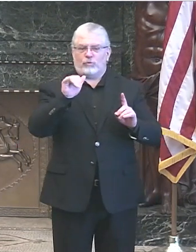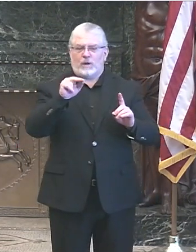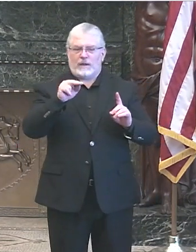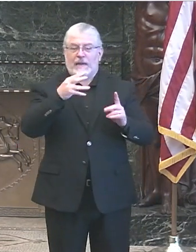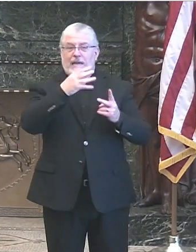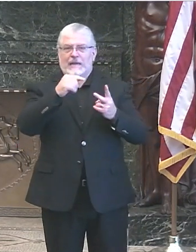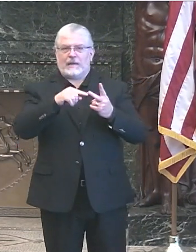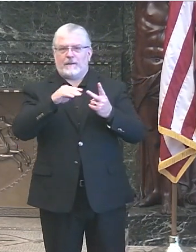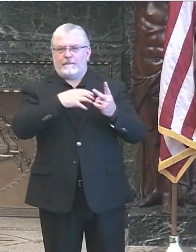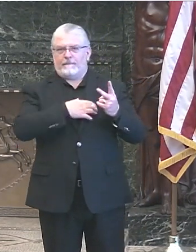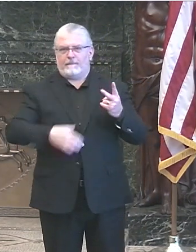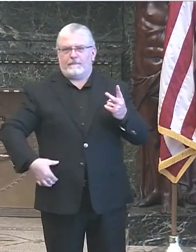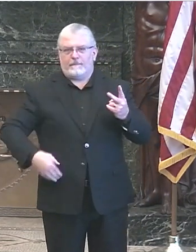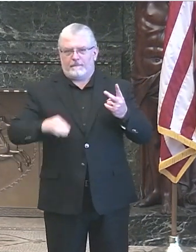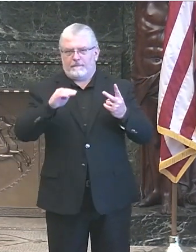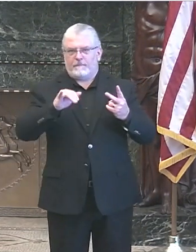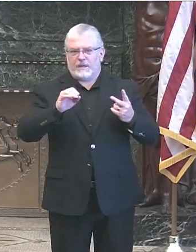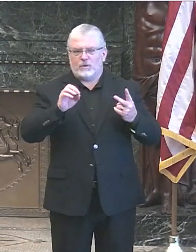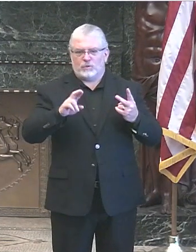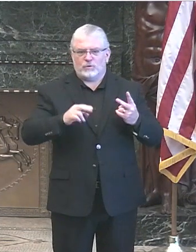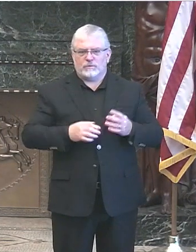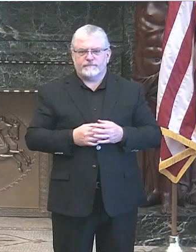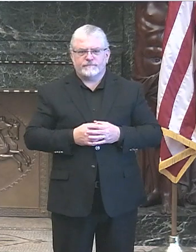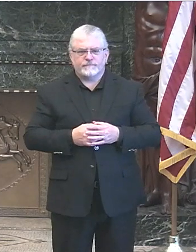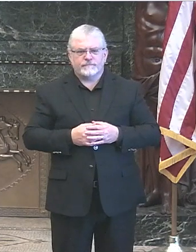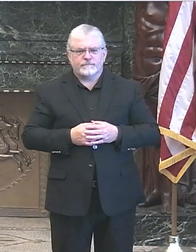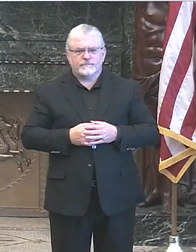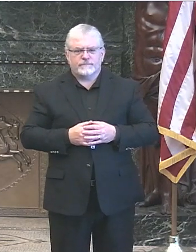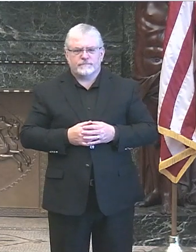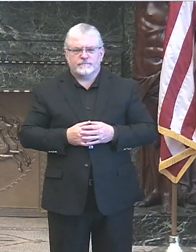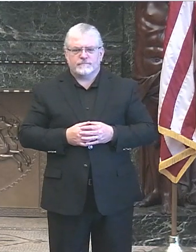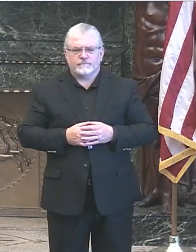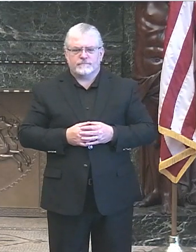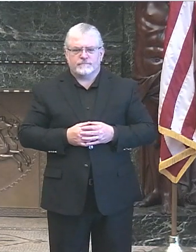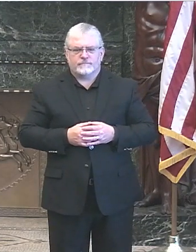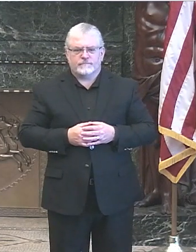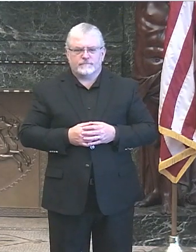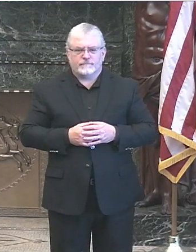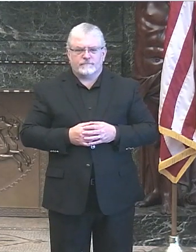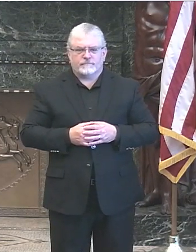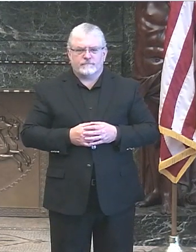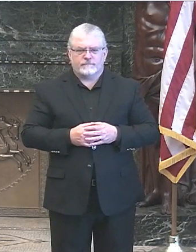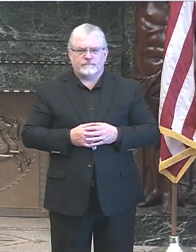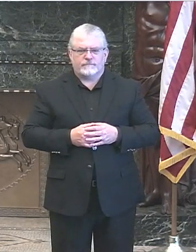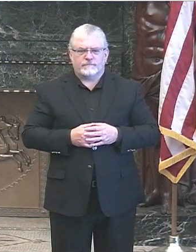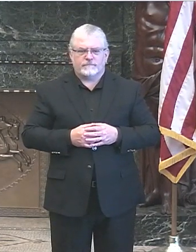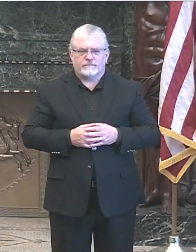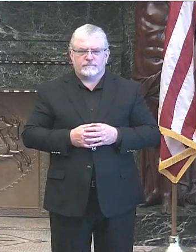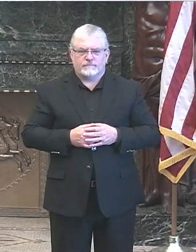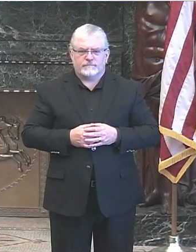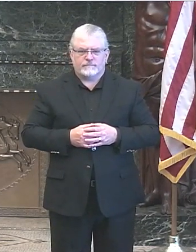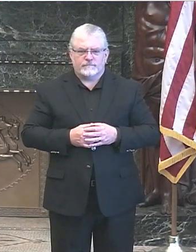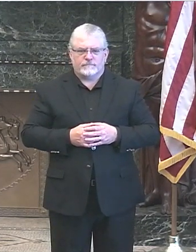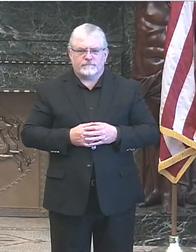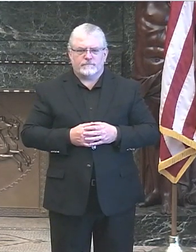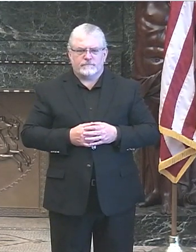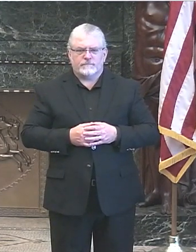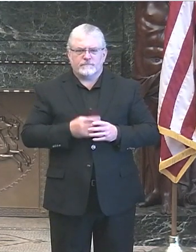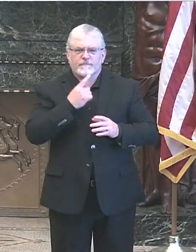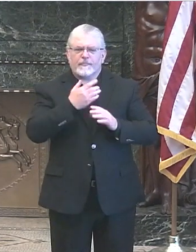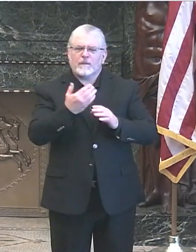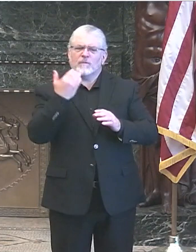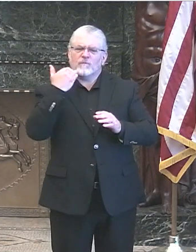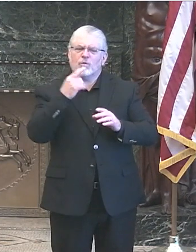Inquirer magazine newspaper reported that the city had ordered 500,000 masks for the police and the fire department, but presumably they never